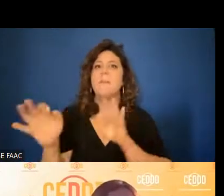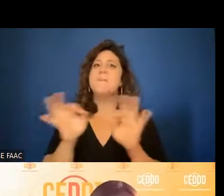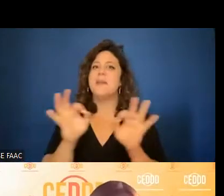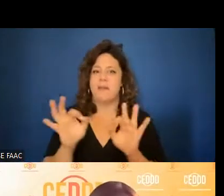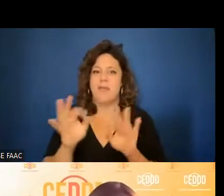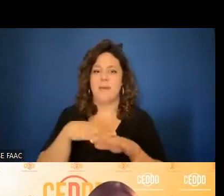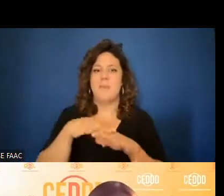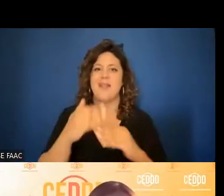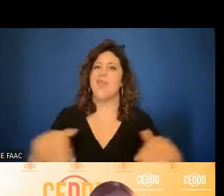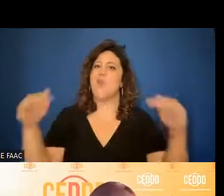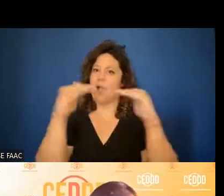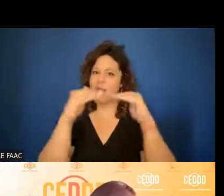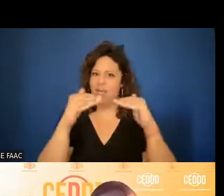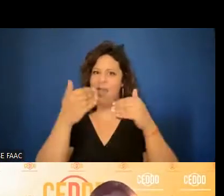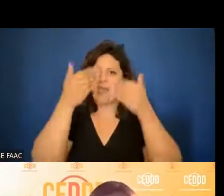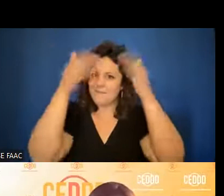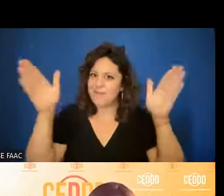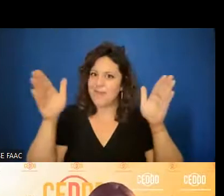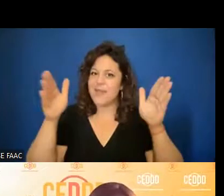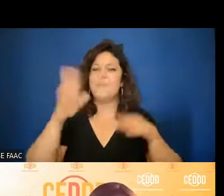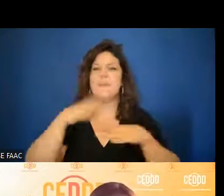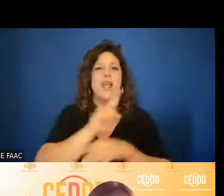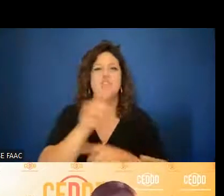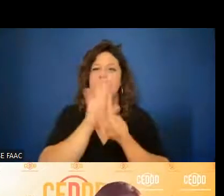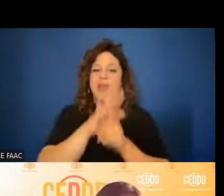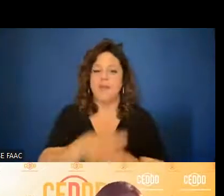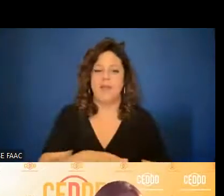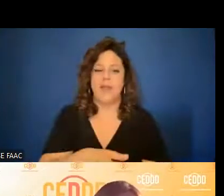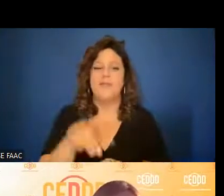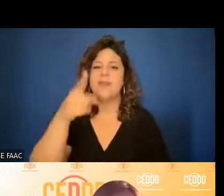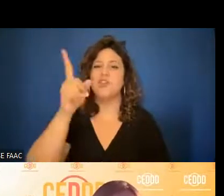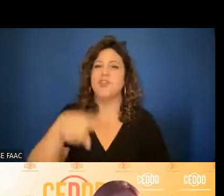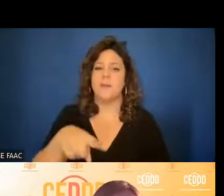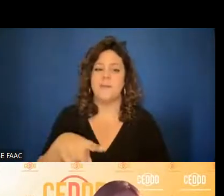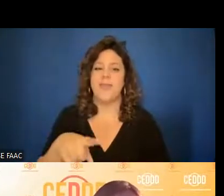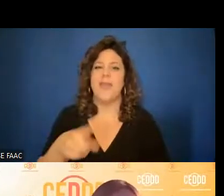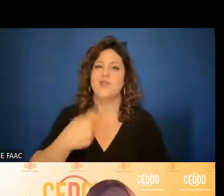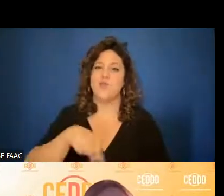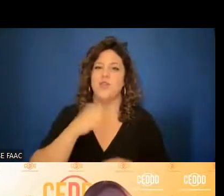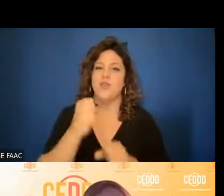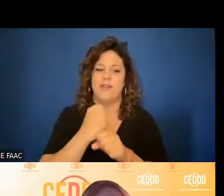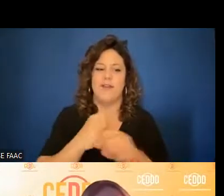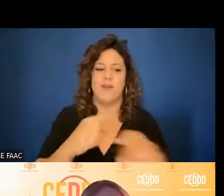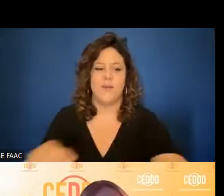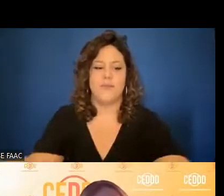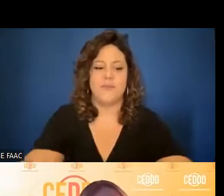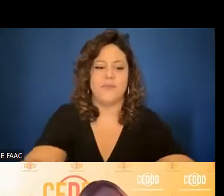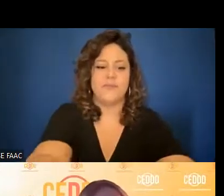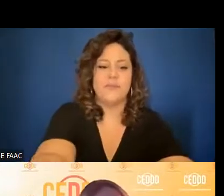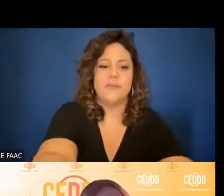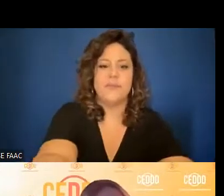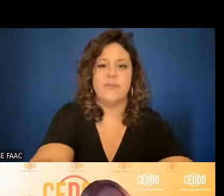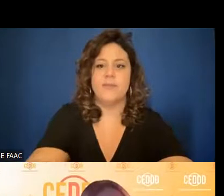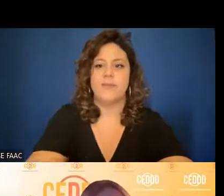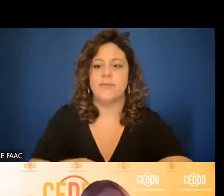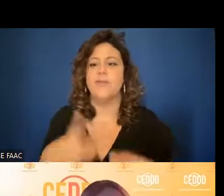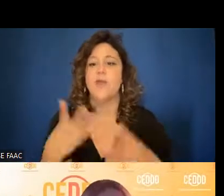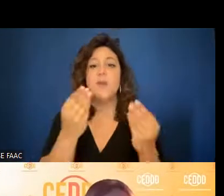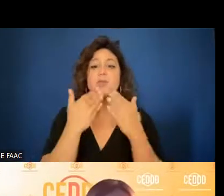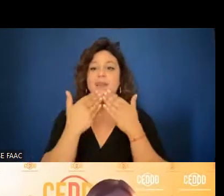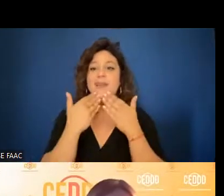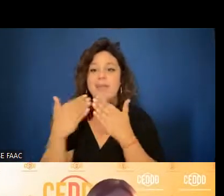por mi parte, animaros a seguir toda la actividad del Consejo Sectorial Jurídico, que la vamos a calendarizar con materias más